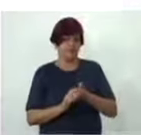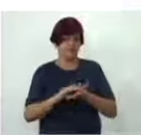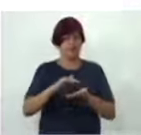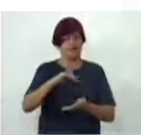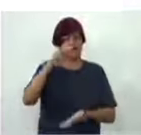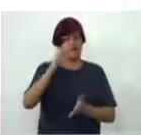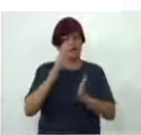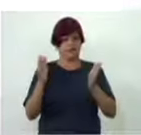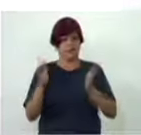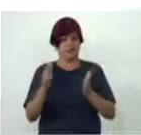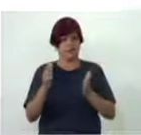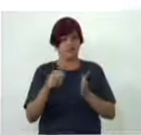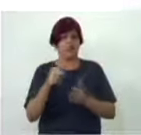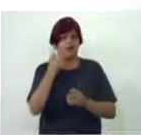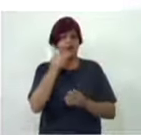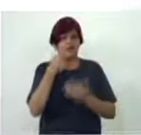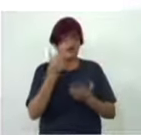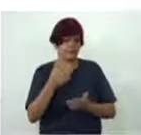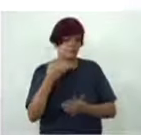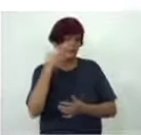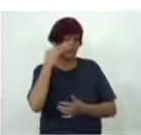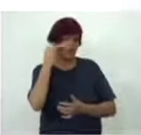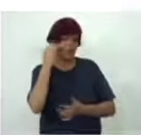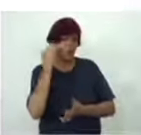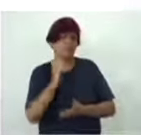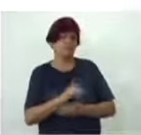tamaño y por su color.